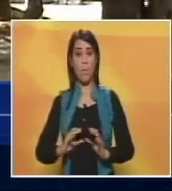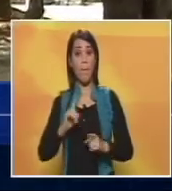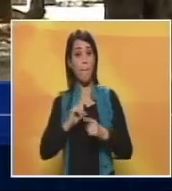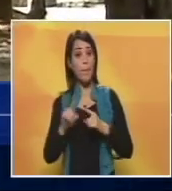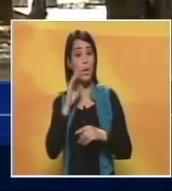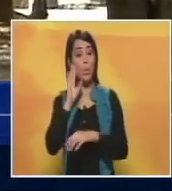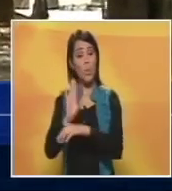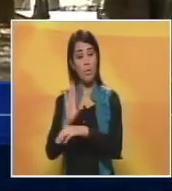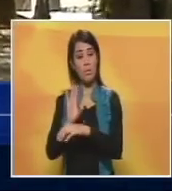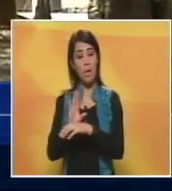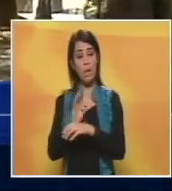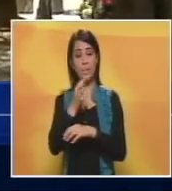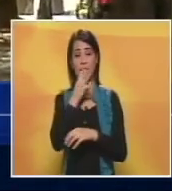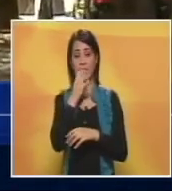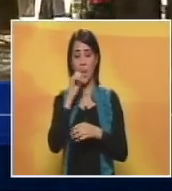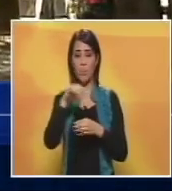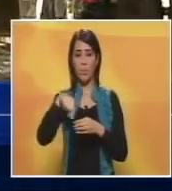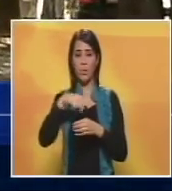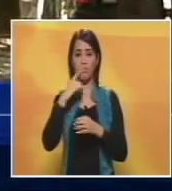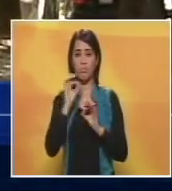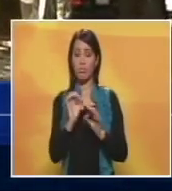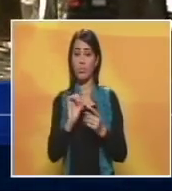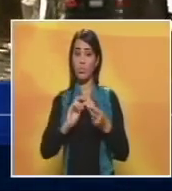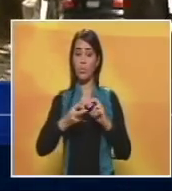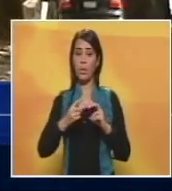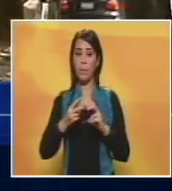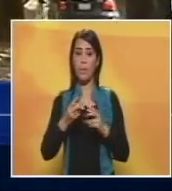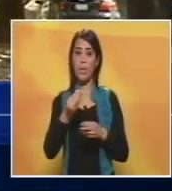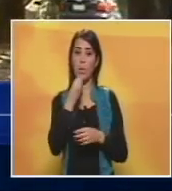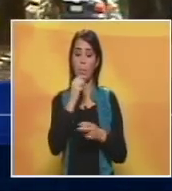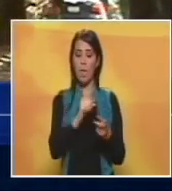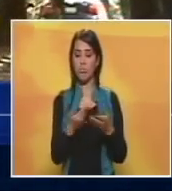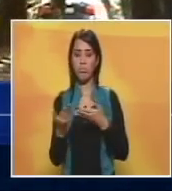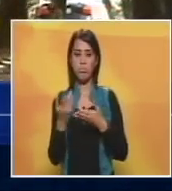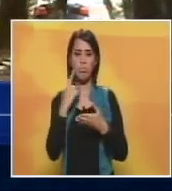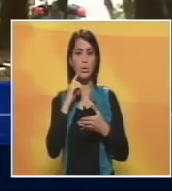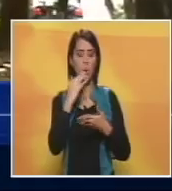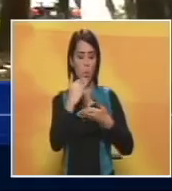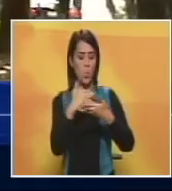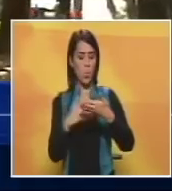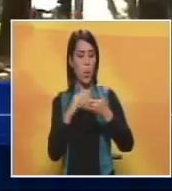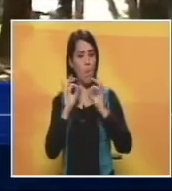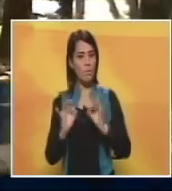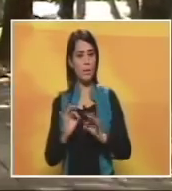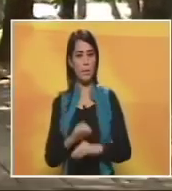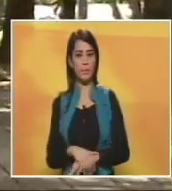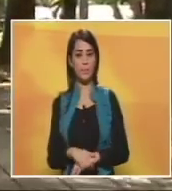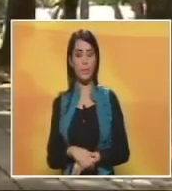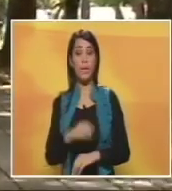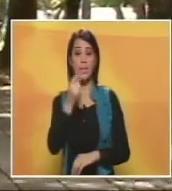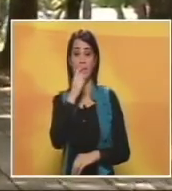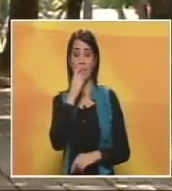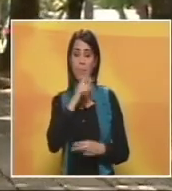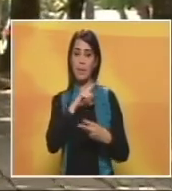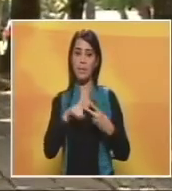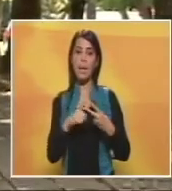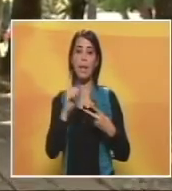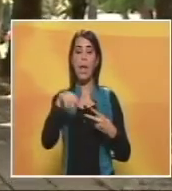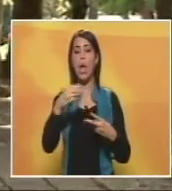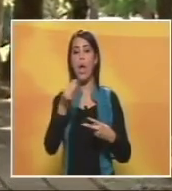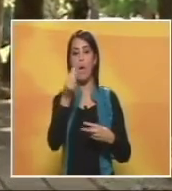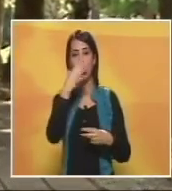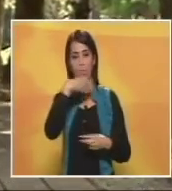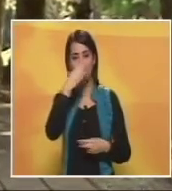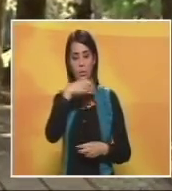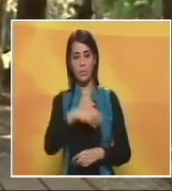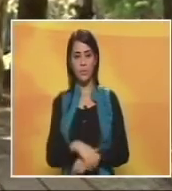con los jugos verdes. No pueden sustituir una comida si están preparados bajo su receta original, vegetales y una porción de fruta. Es